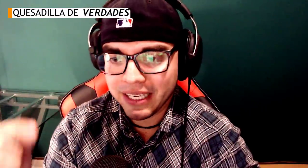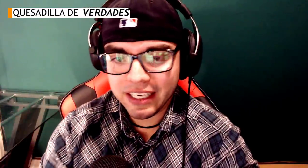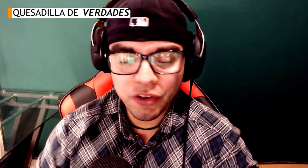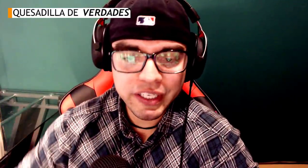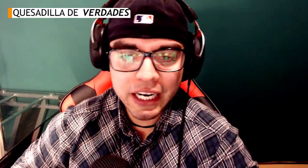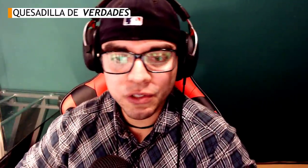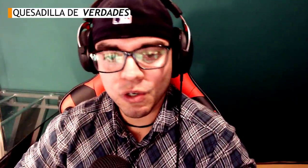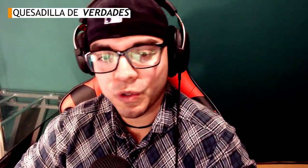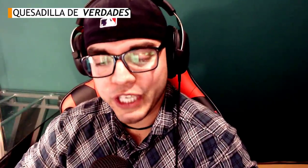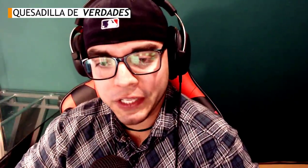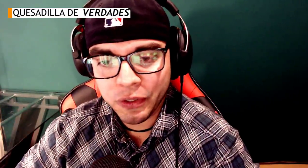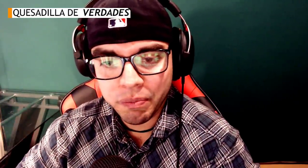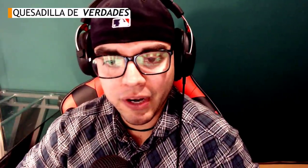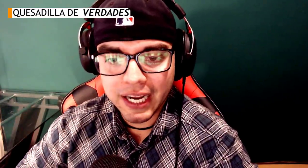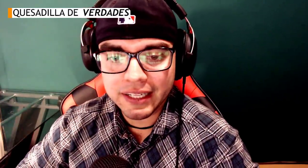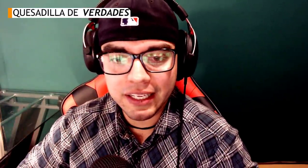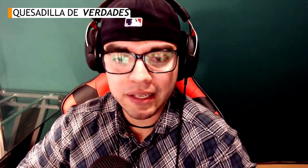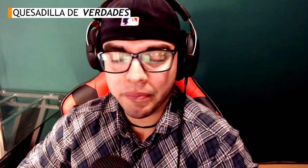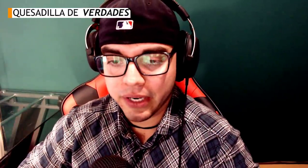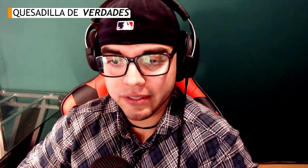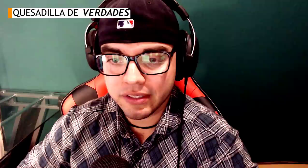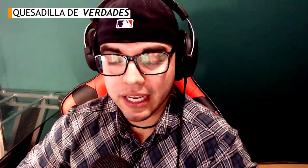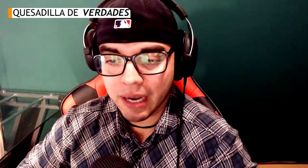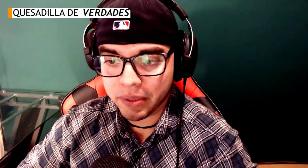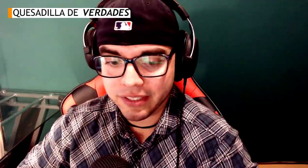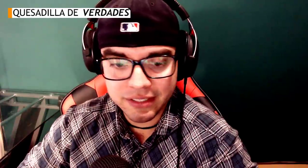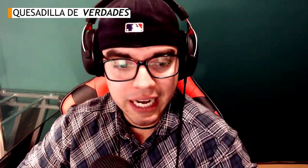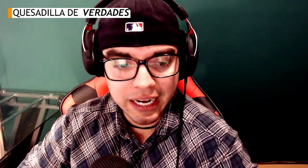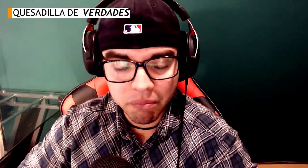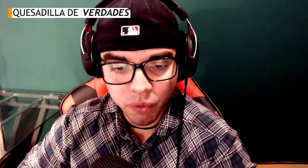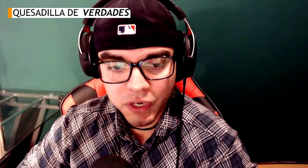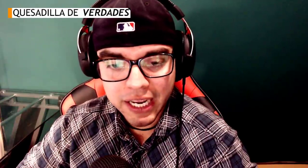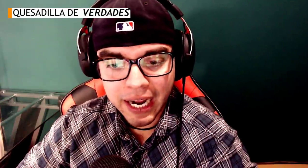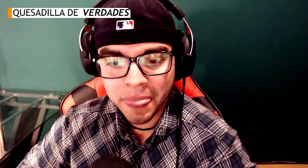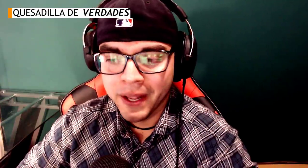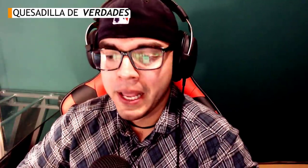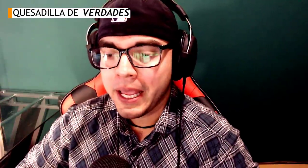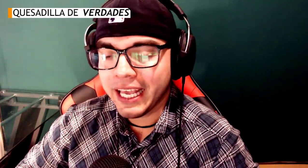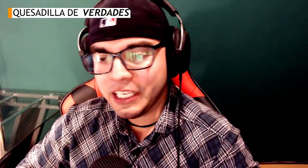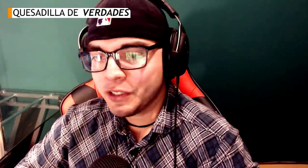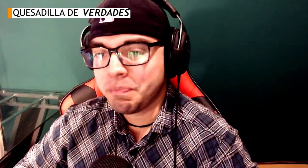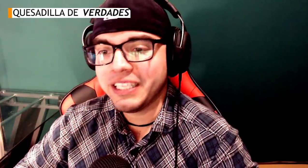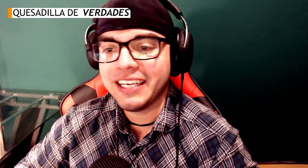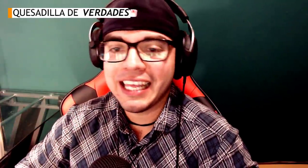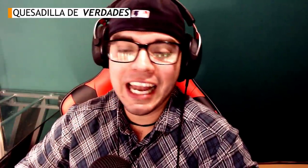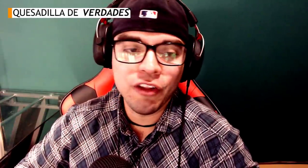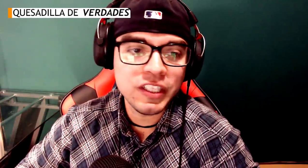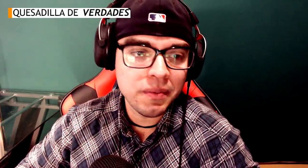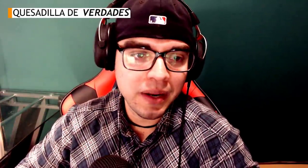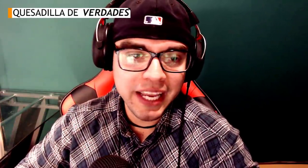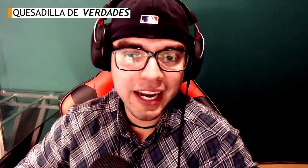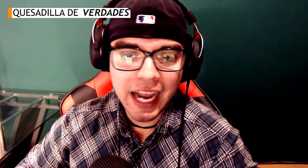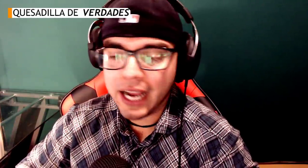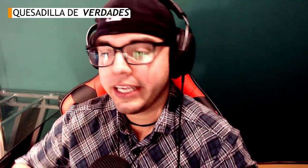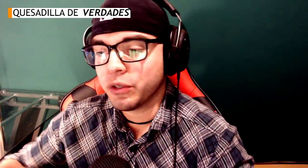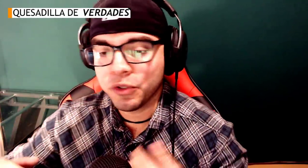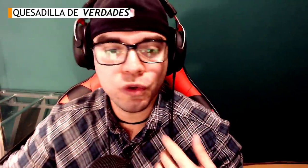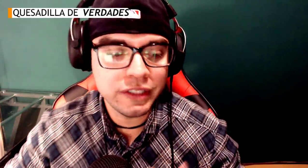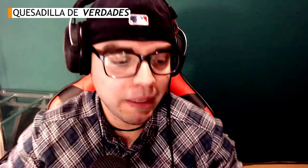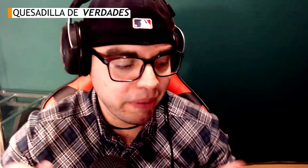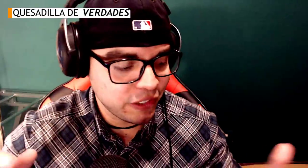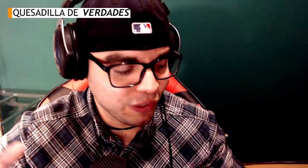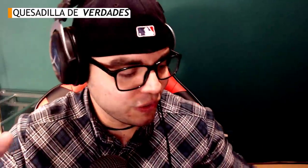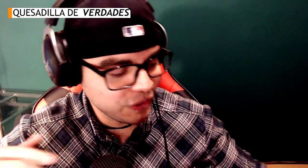y más de 12 años luchando por la presidencia de la República. Y ellos piensan que de la noche a la mañana, ya